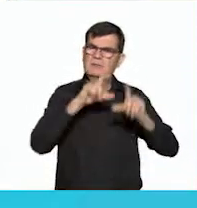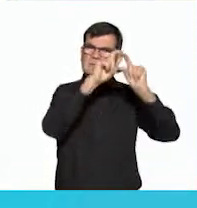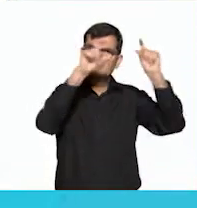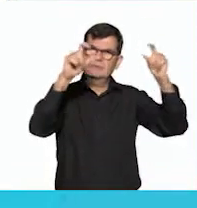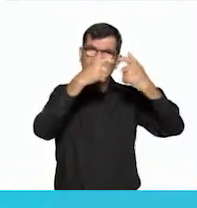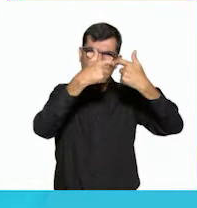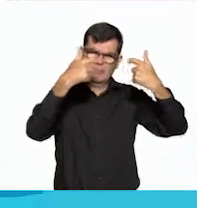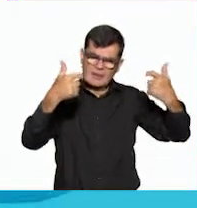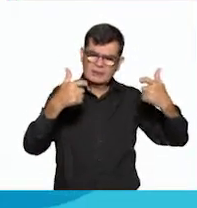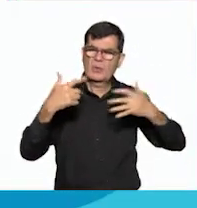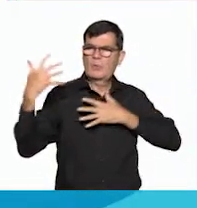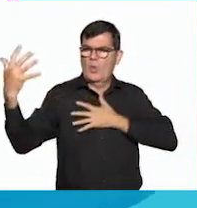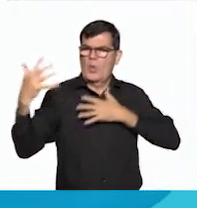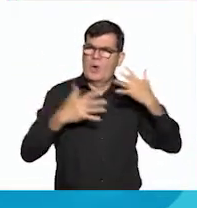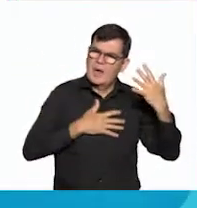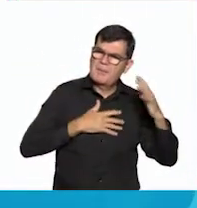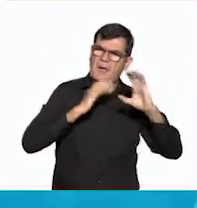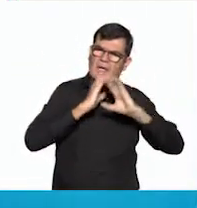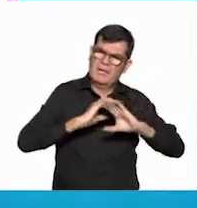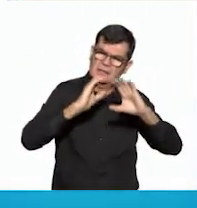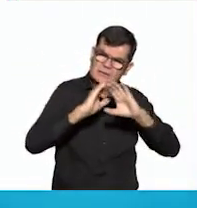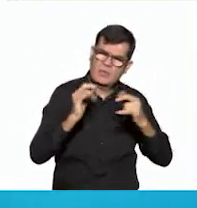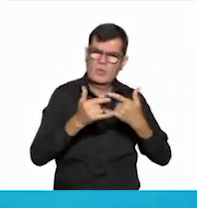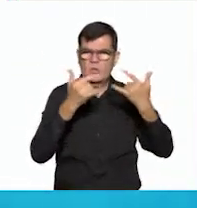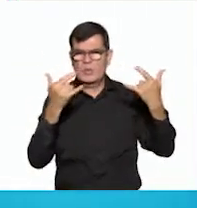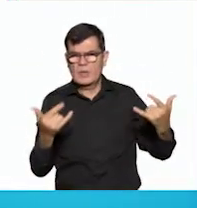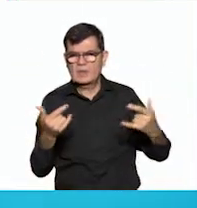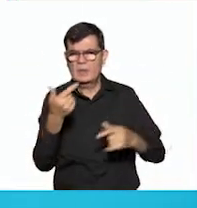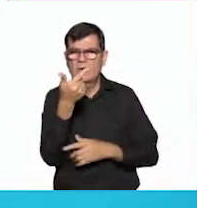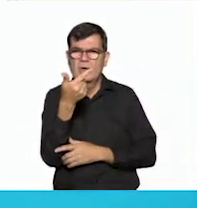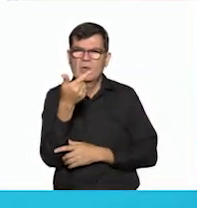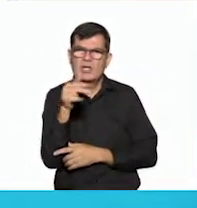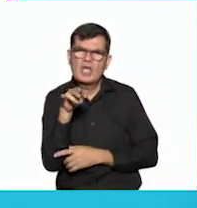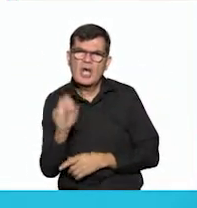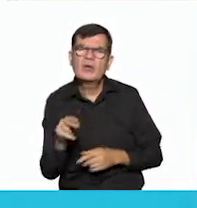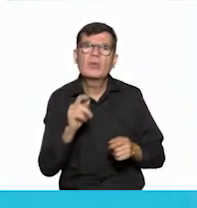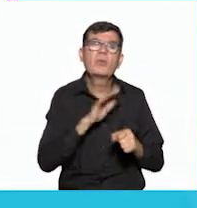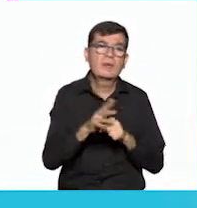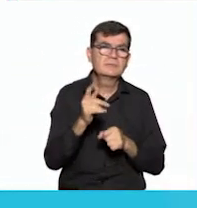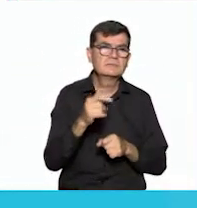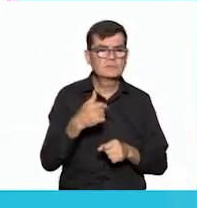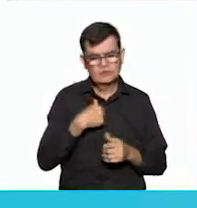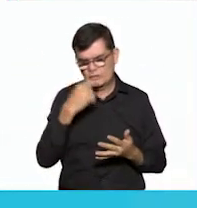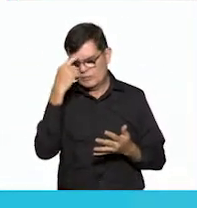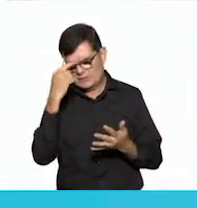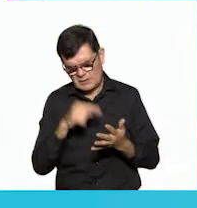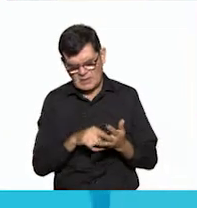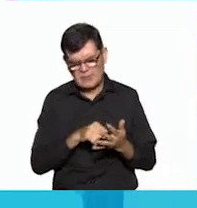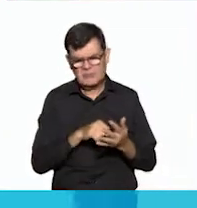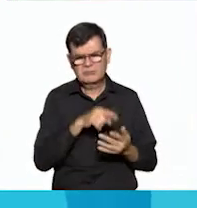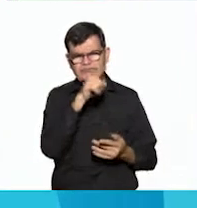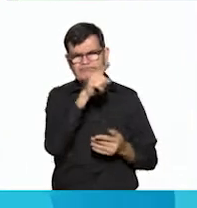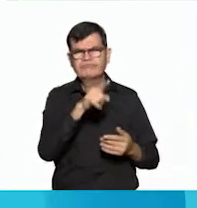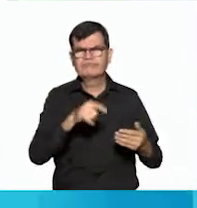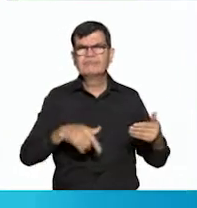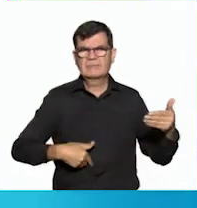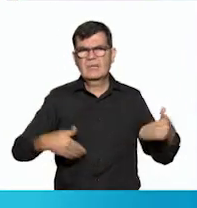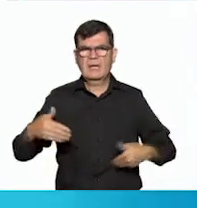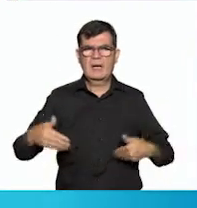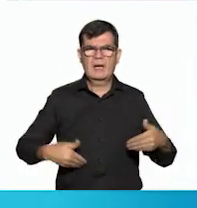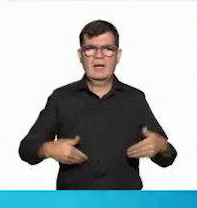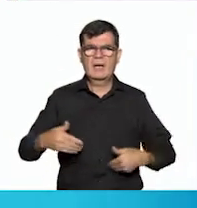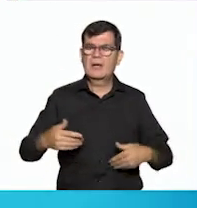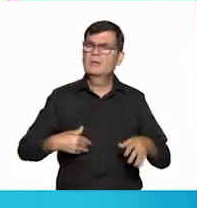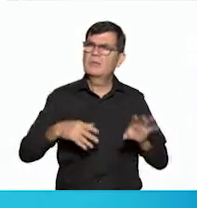¿Un poema, una canción, un cuento o un guión de teatro? Yo creo que este puede ser un guión de teatro, porque nos